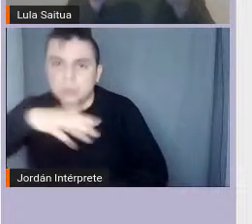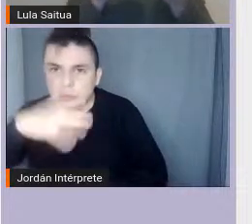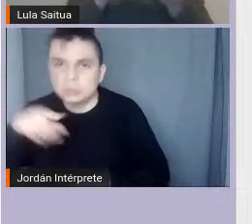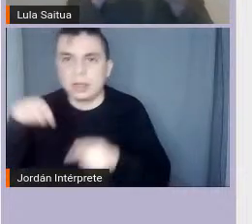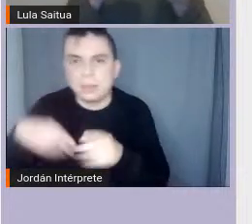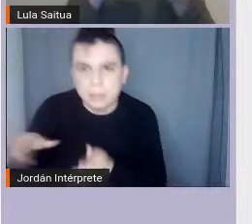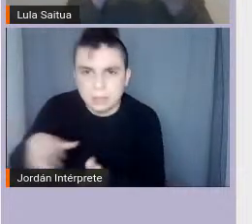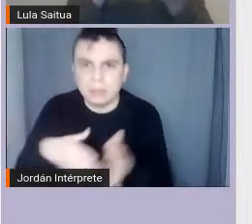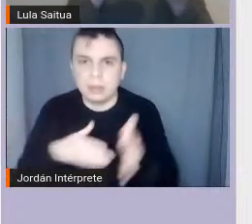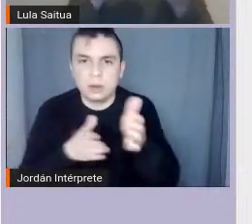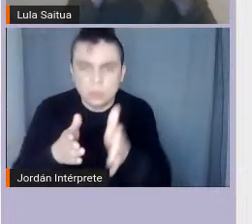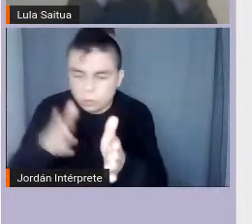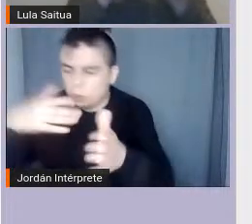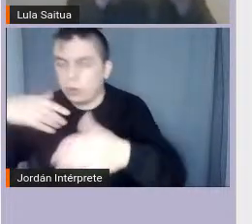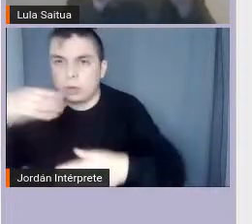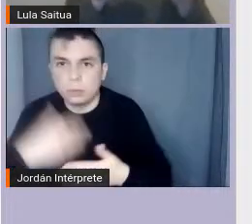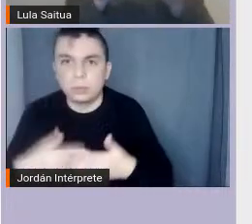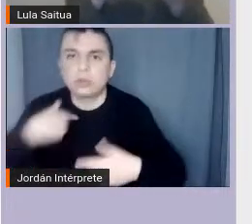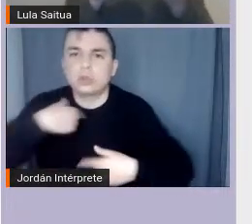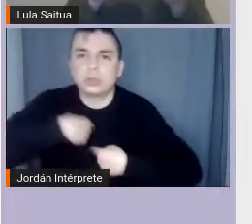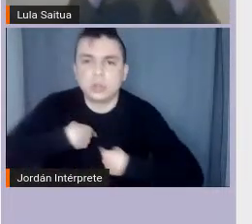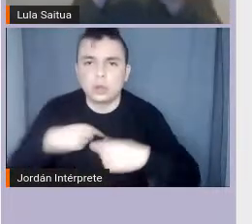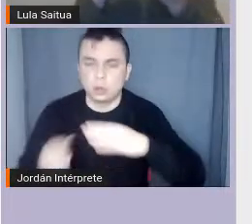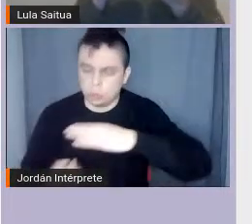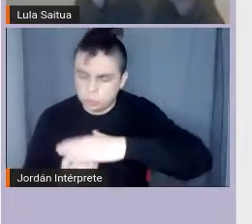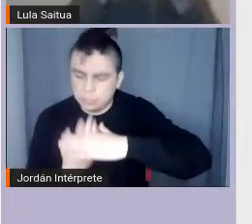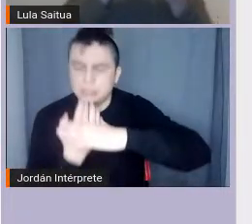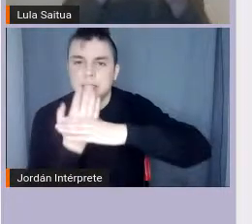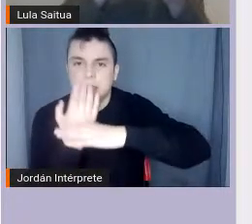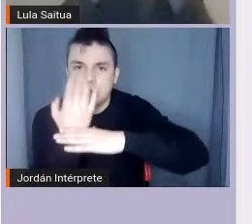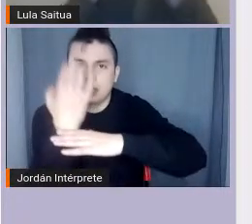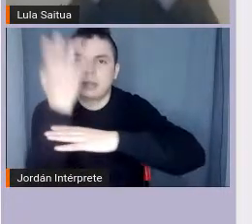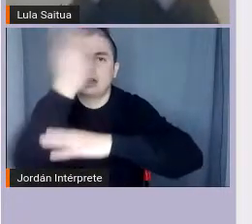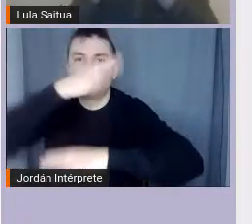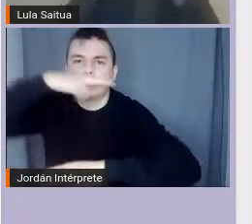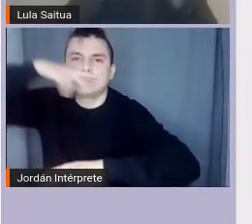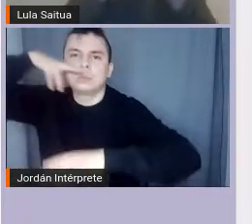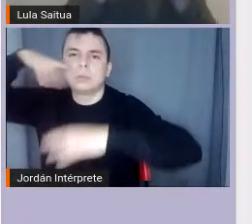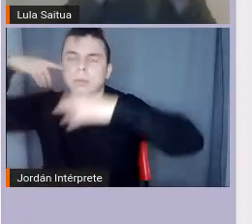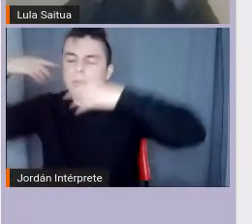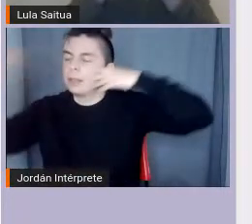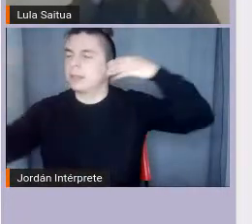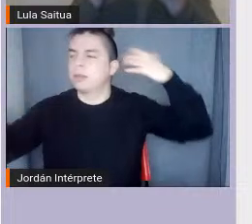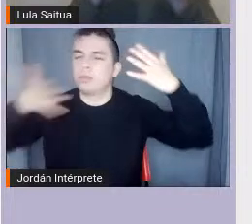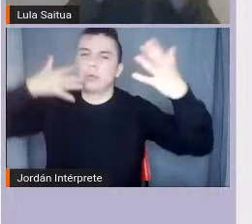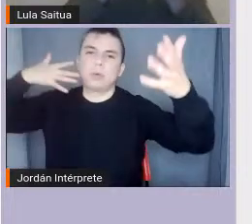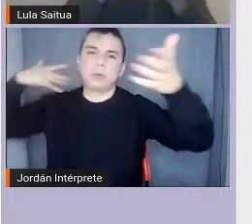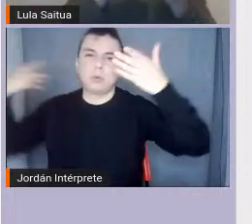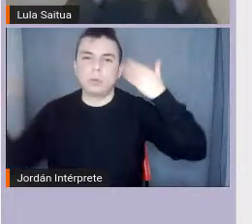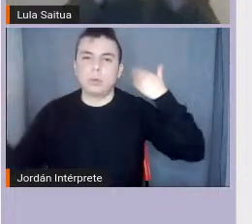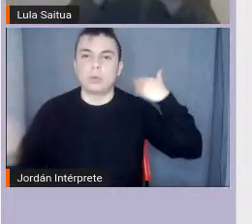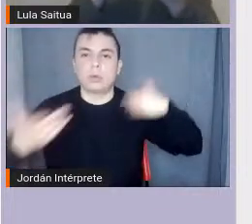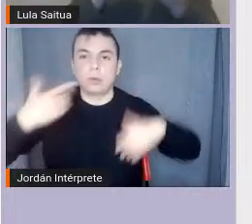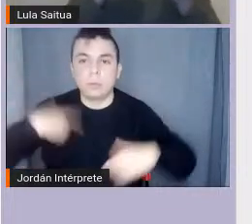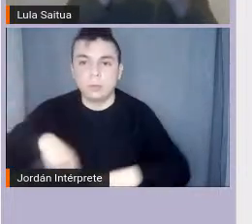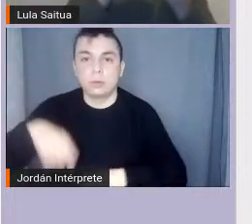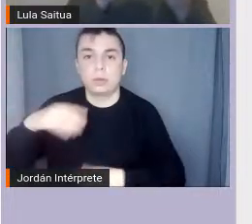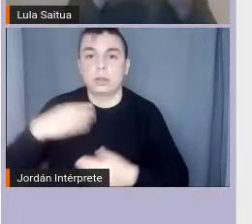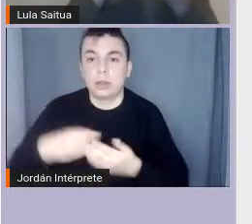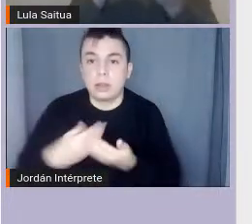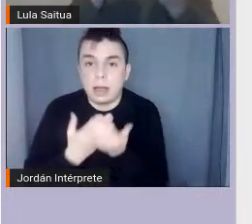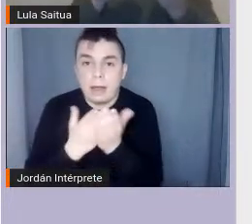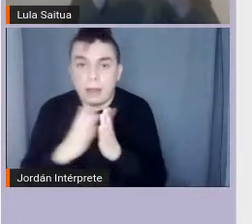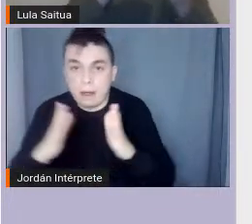tu sendero, para que yo crezca perfumada y fresca. Abre